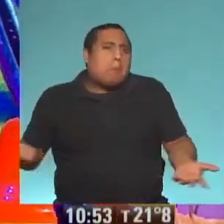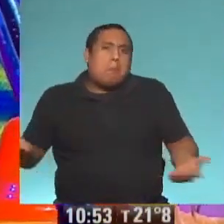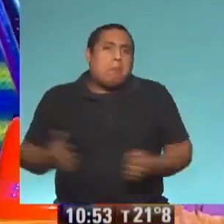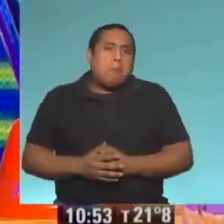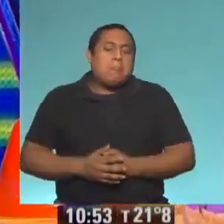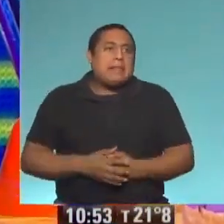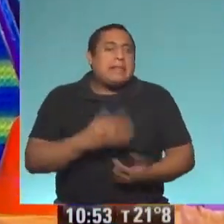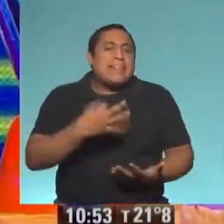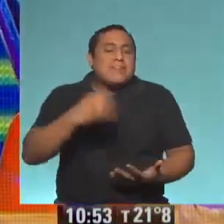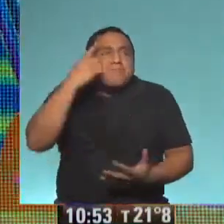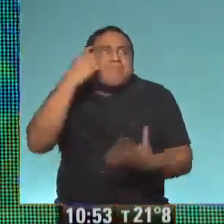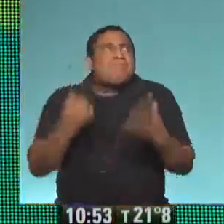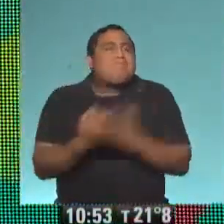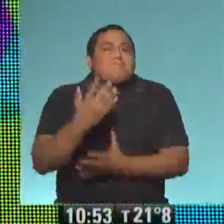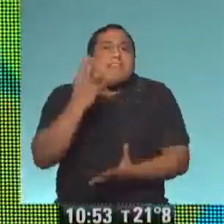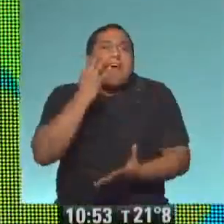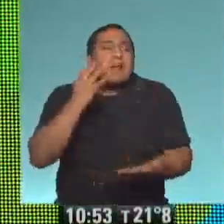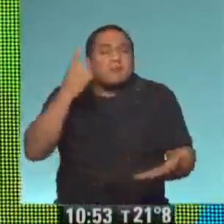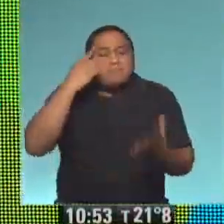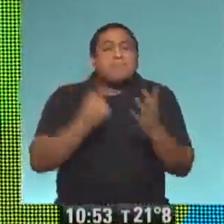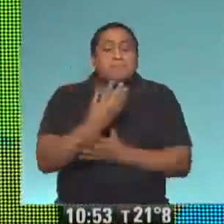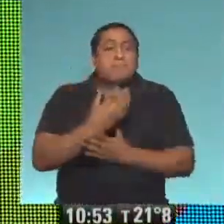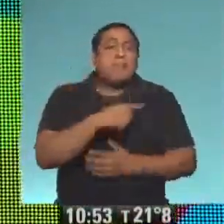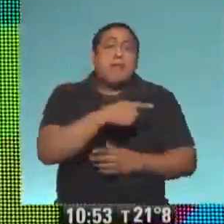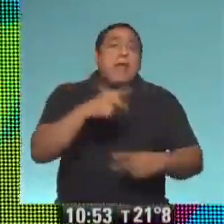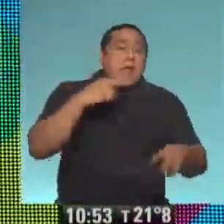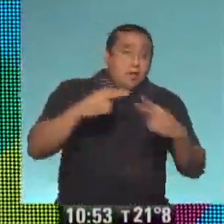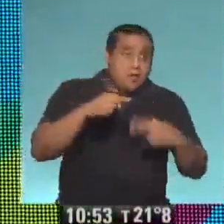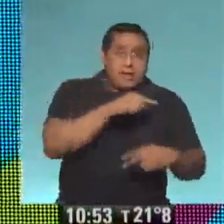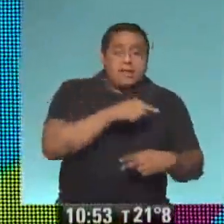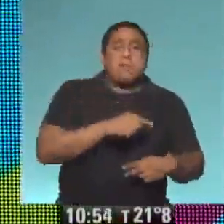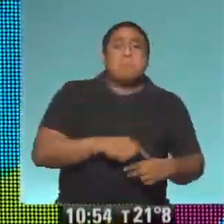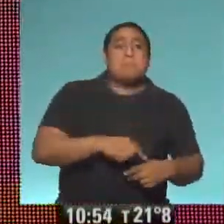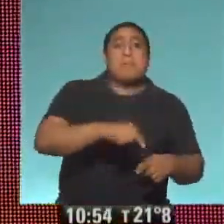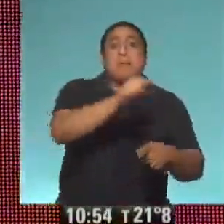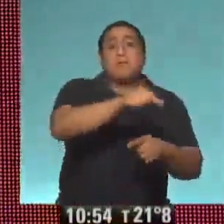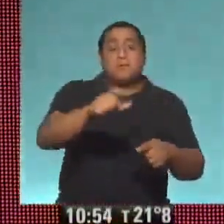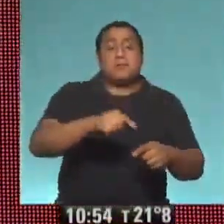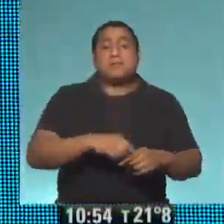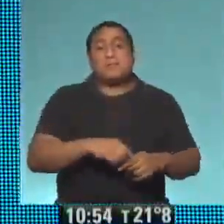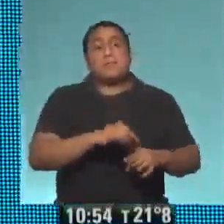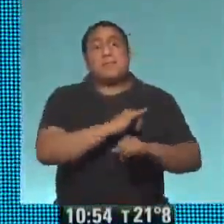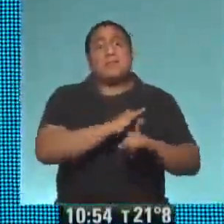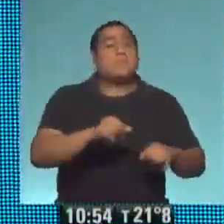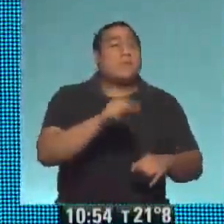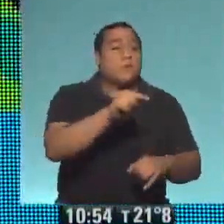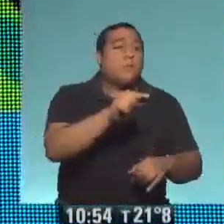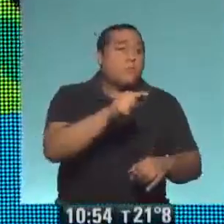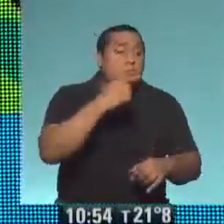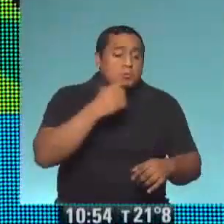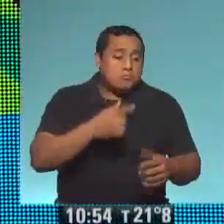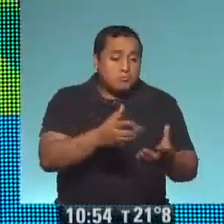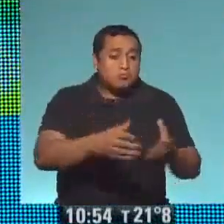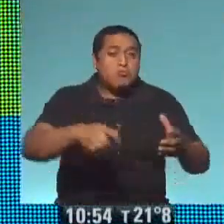que inventar. Comenzó en un restaurante ofreciéndole a la gente dar soplidos a su sopa por si estaba muy